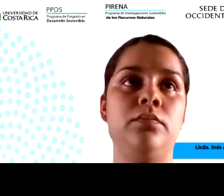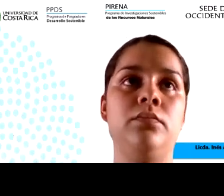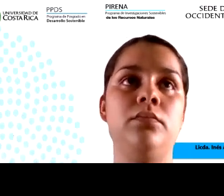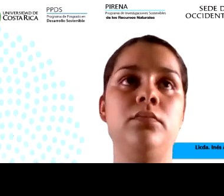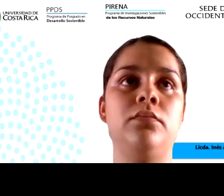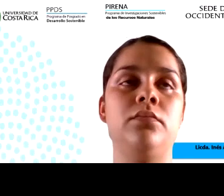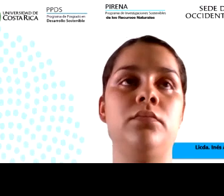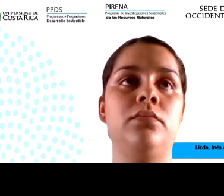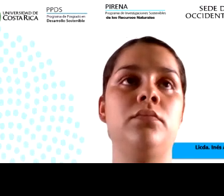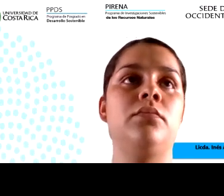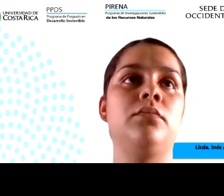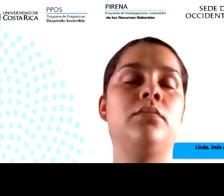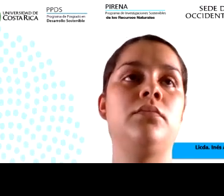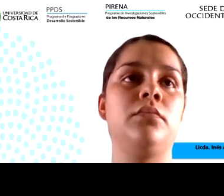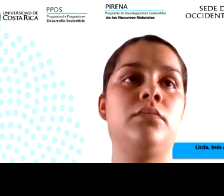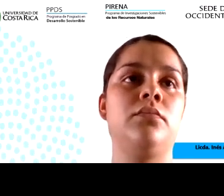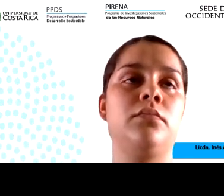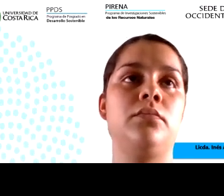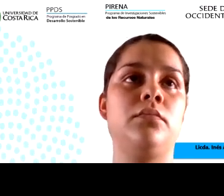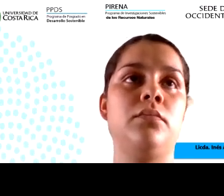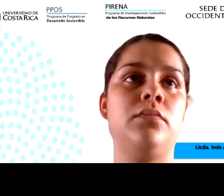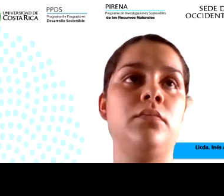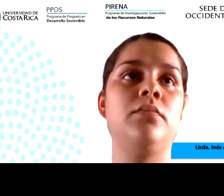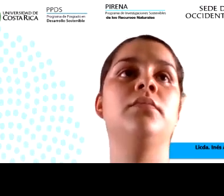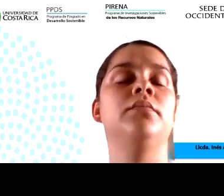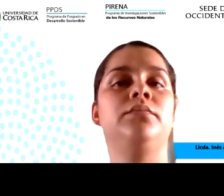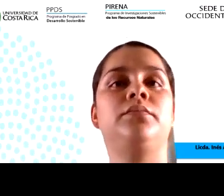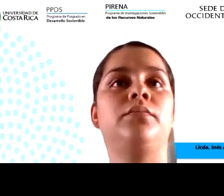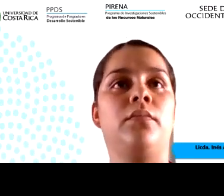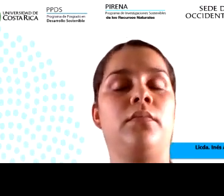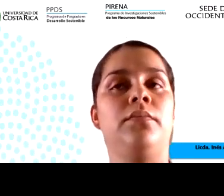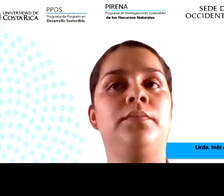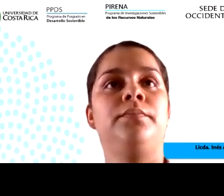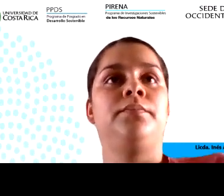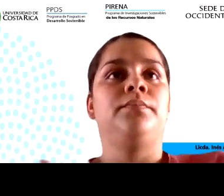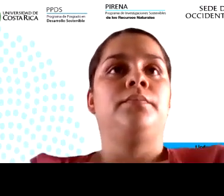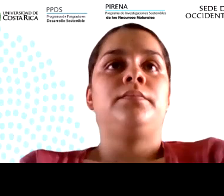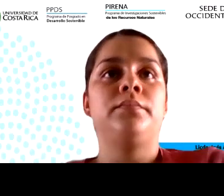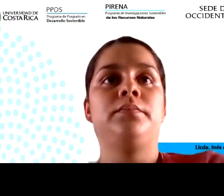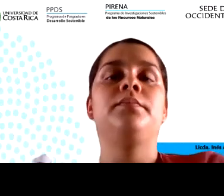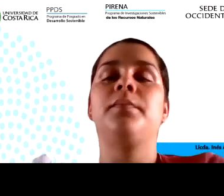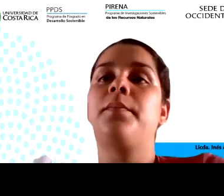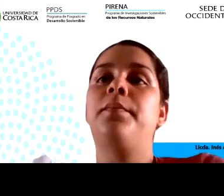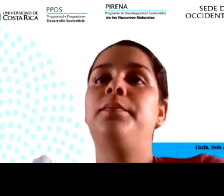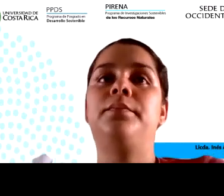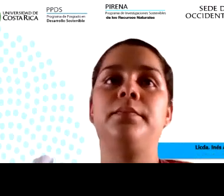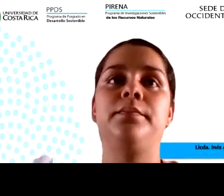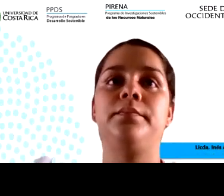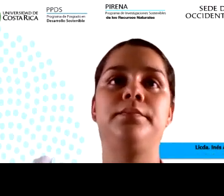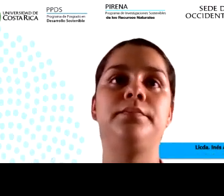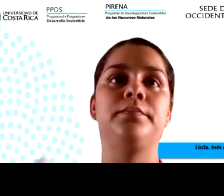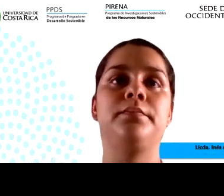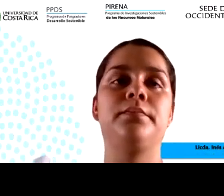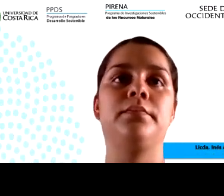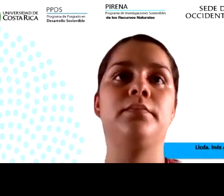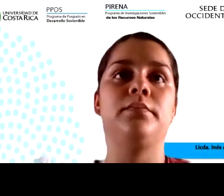Estrellas y Fimelus hace 26 años ya, en el año 95. Y